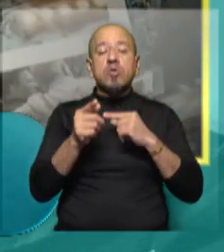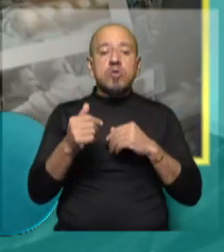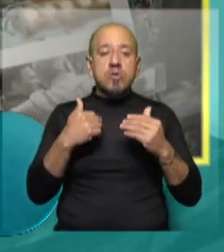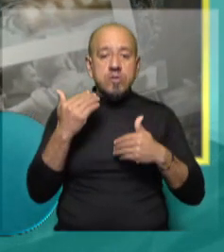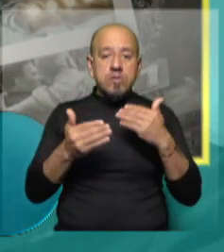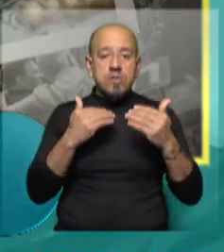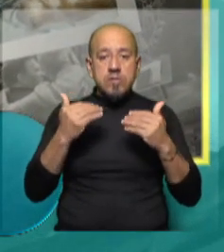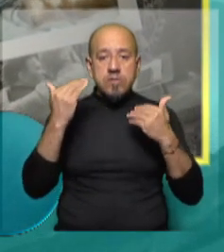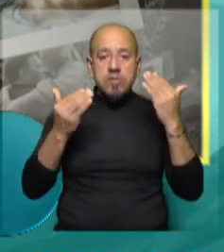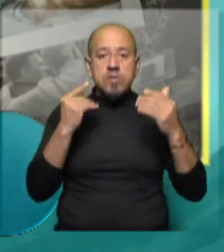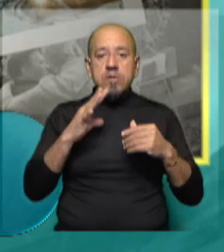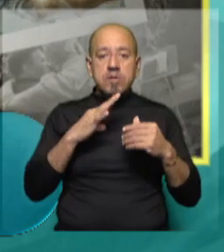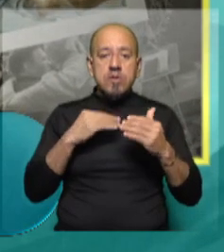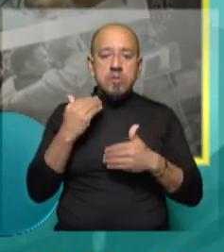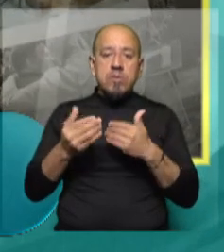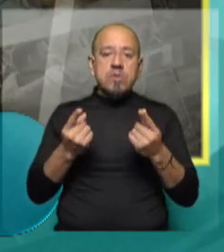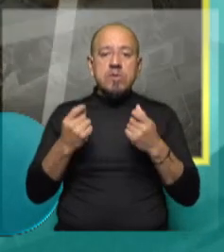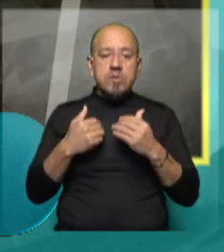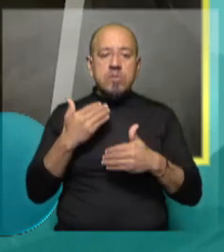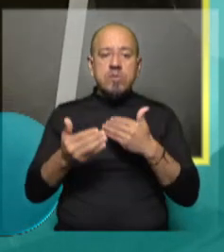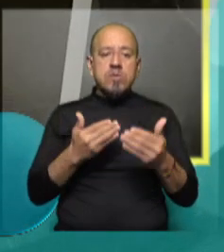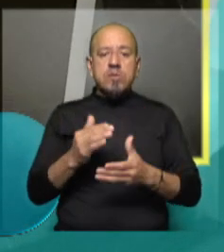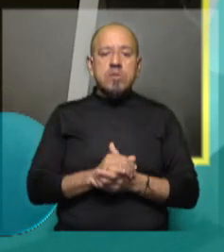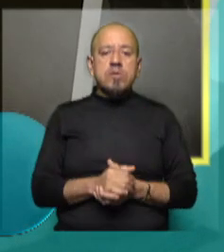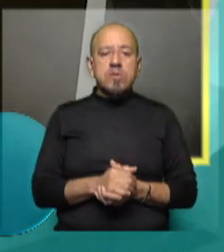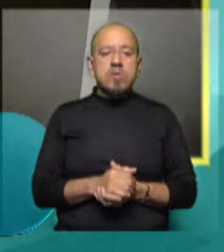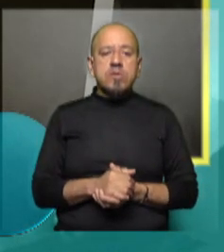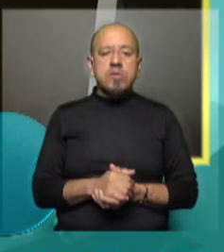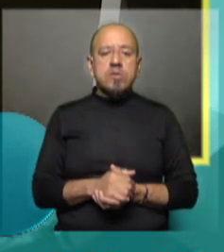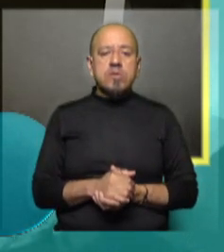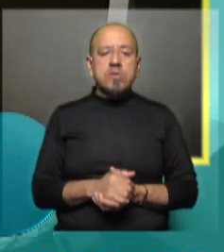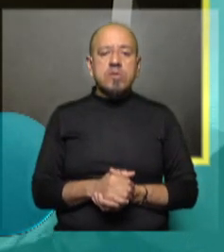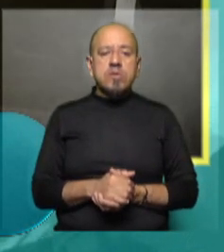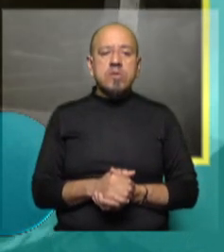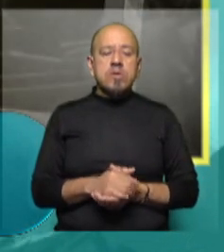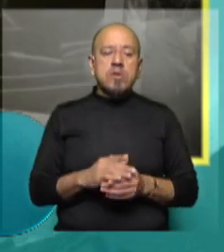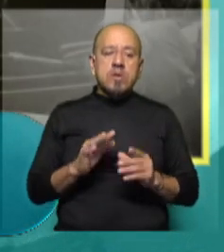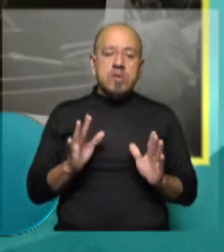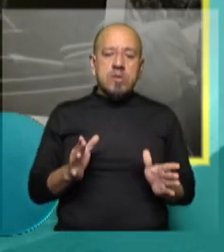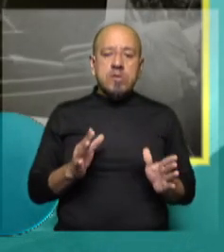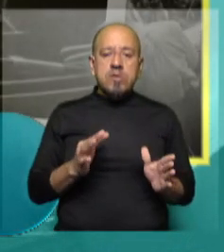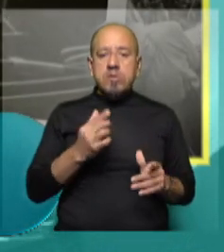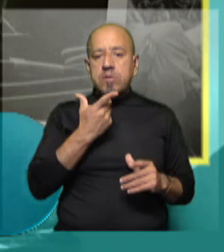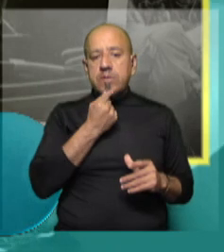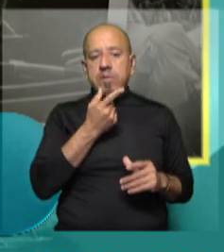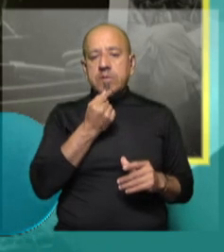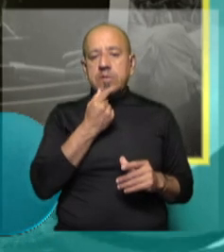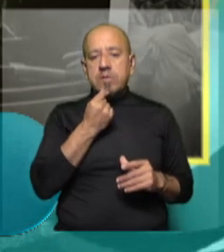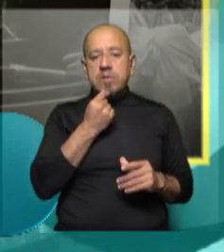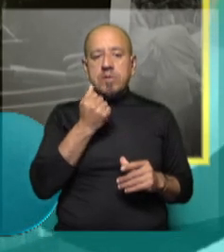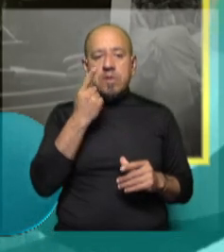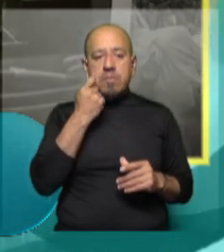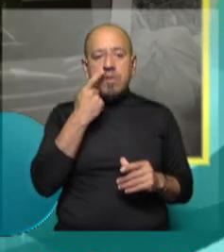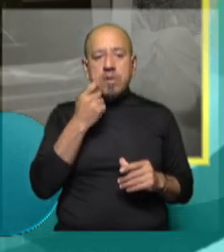un problema y requieren un proceso también. Ahora, no debe ser fácil estando en la familia en que estaba, donde el padre ya estaba haciendo